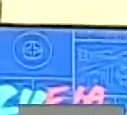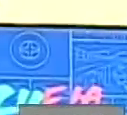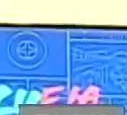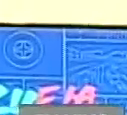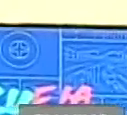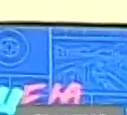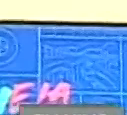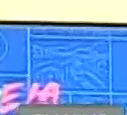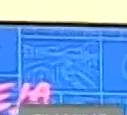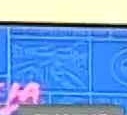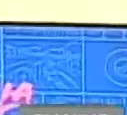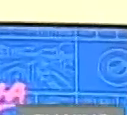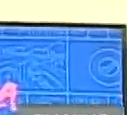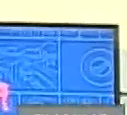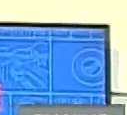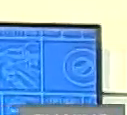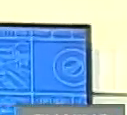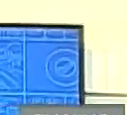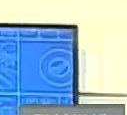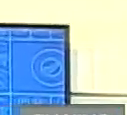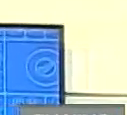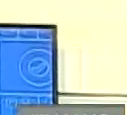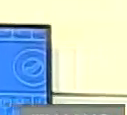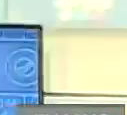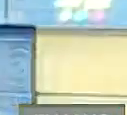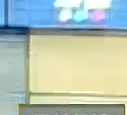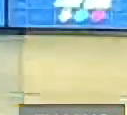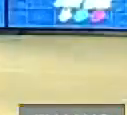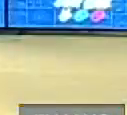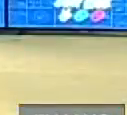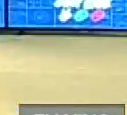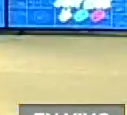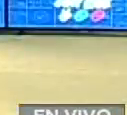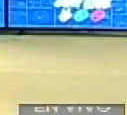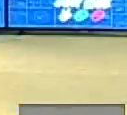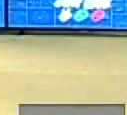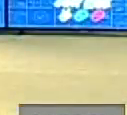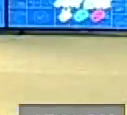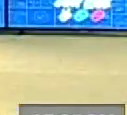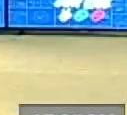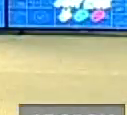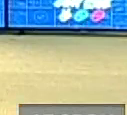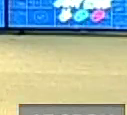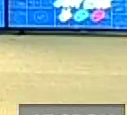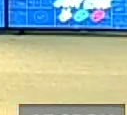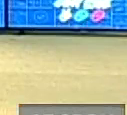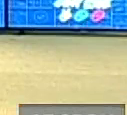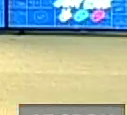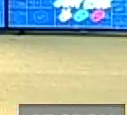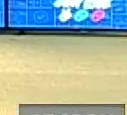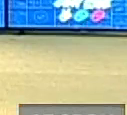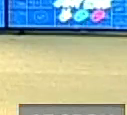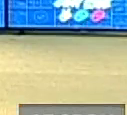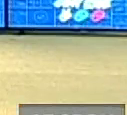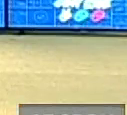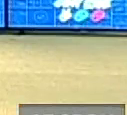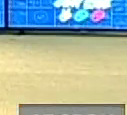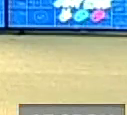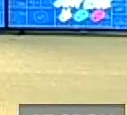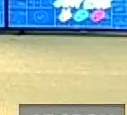Vanessa Montero, que a su vez es secretaria general del movimiento Somos Venezuela.